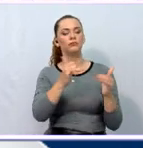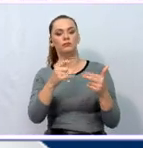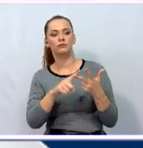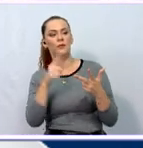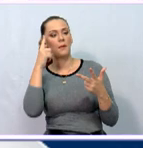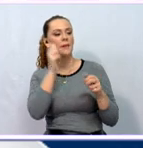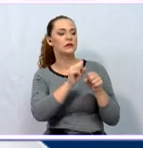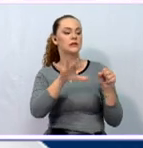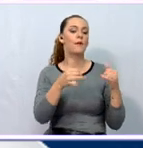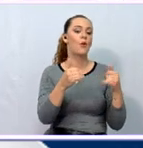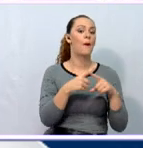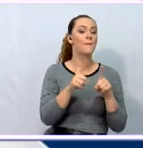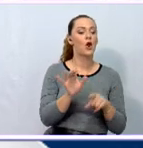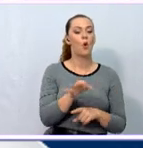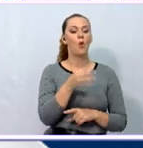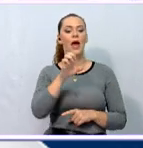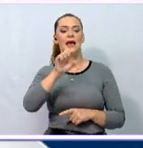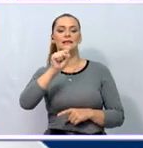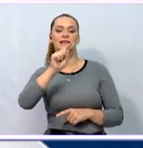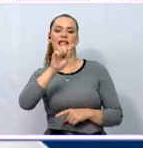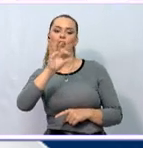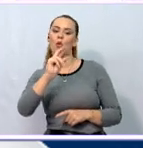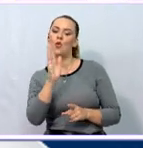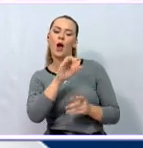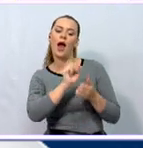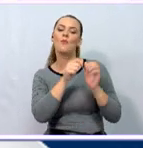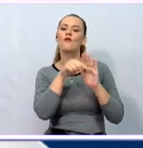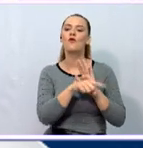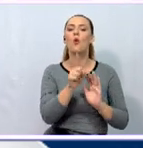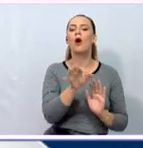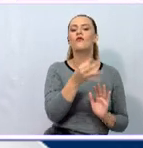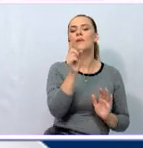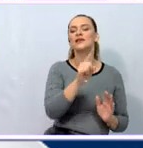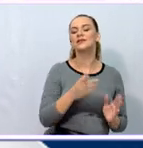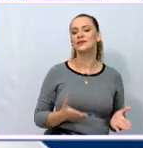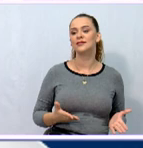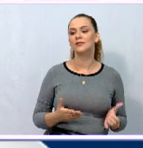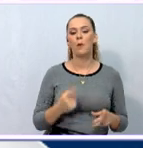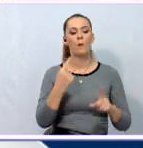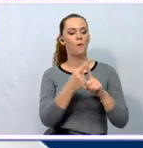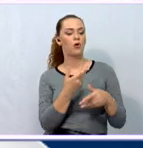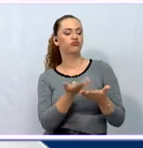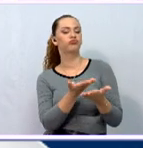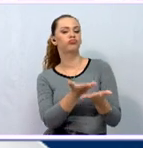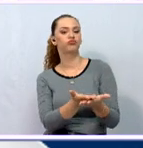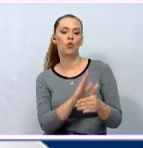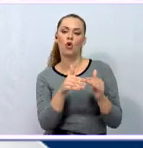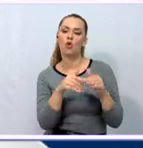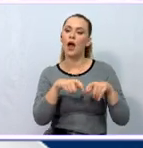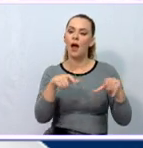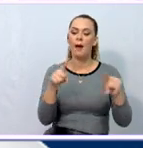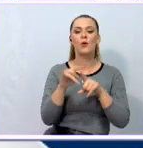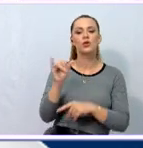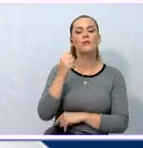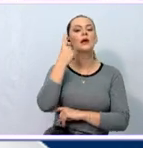juego puedes pensar en sistema de juego pero el estilo no no hay un cambio muy profundo y cuál es el estilo de Saprissa ser propositivo en todas las canchas pero